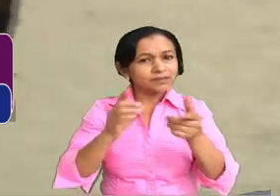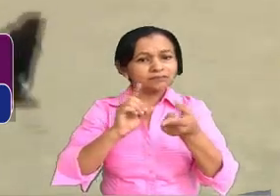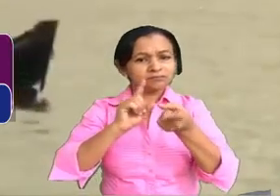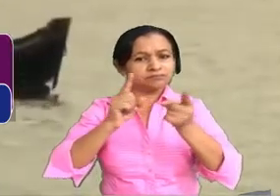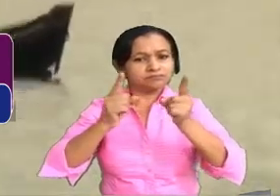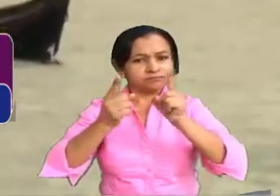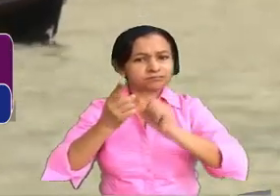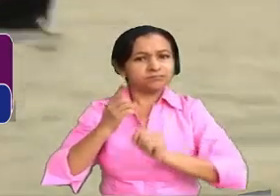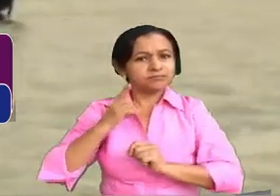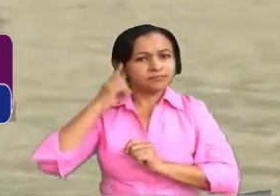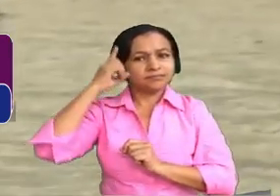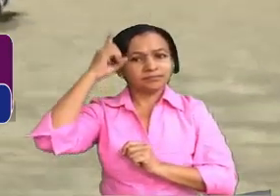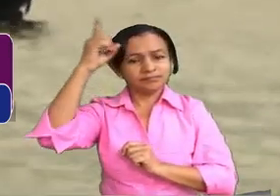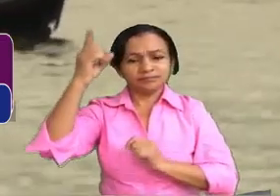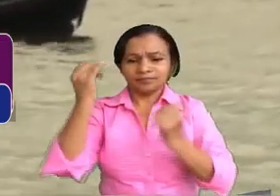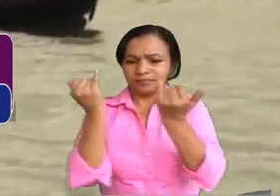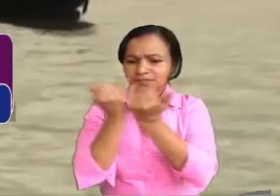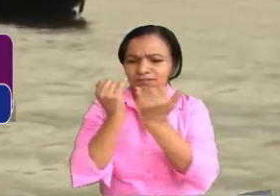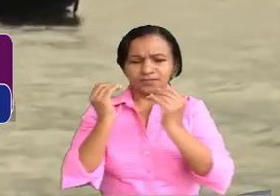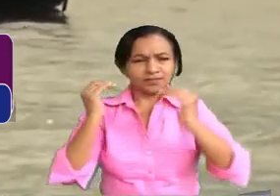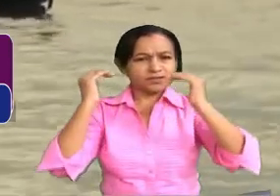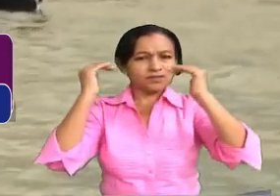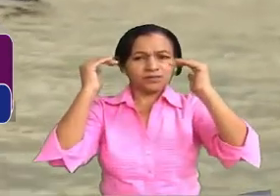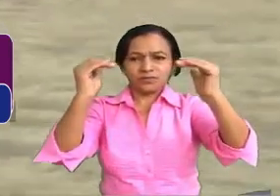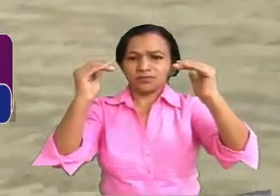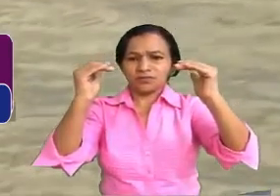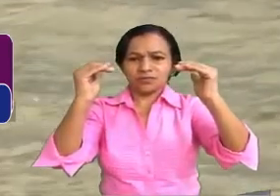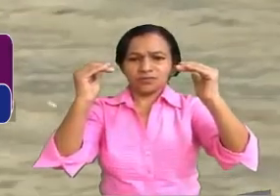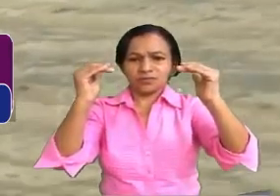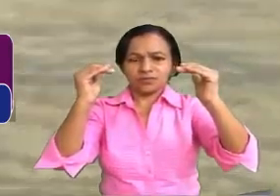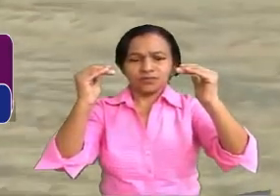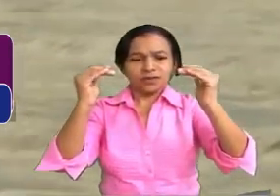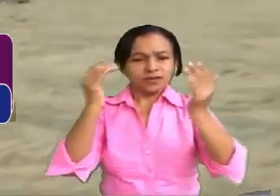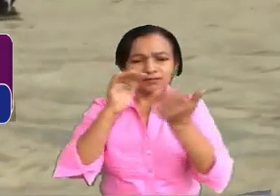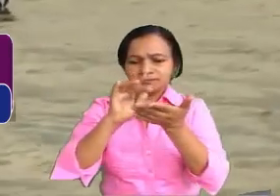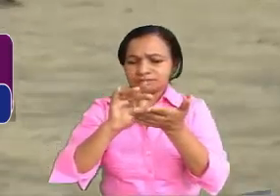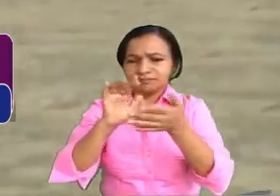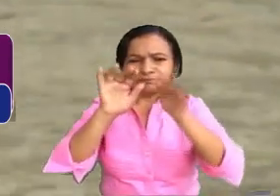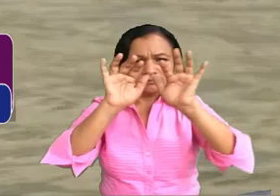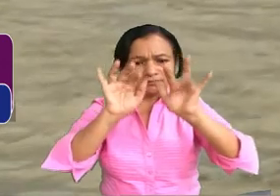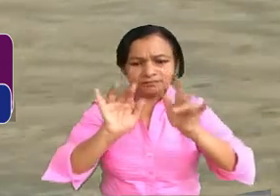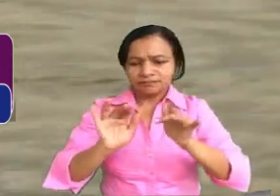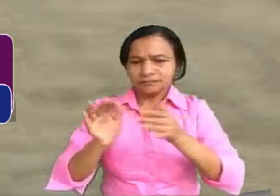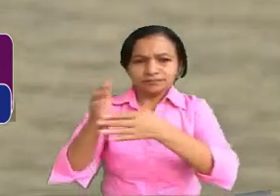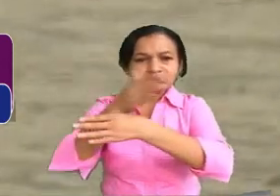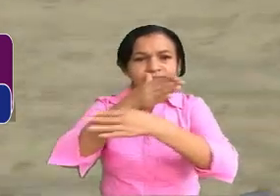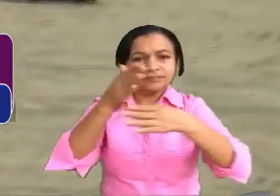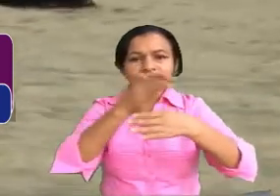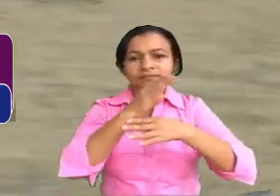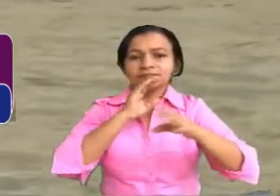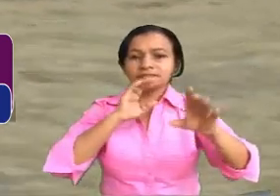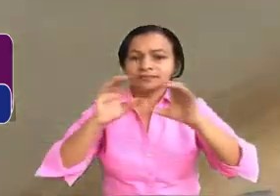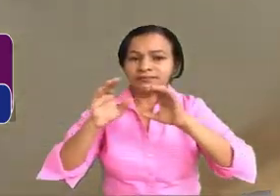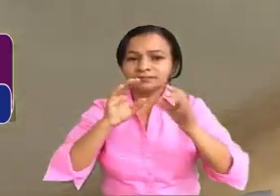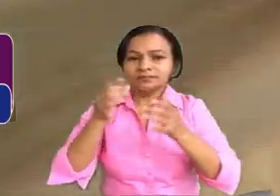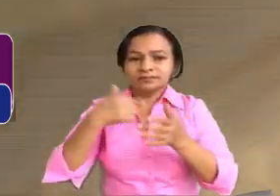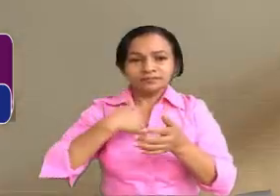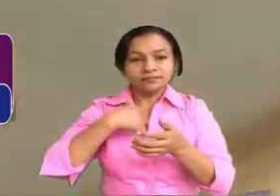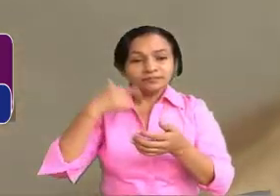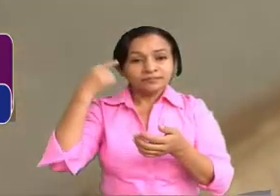también estamos a la altura de mucha tecnología y todo. Entonces, además, yo creo de